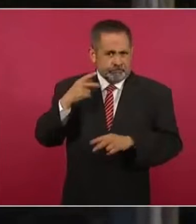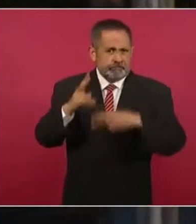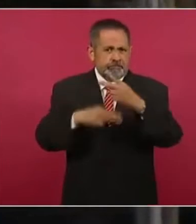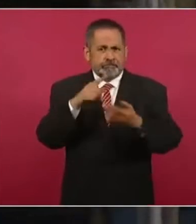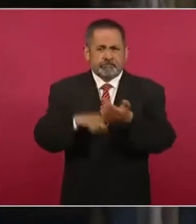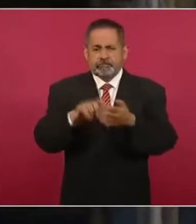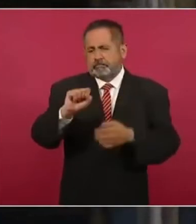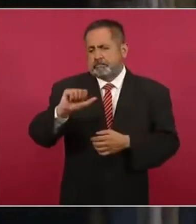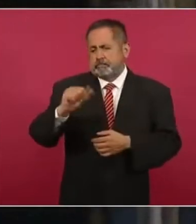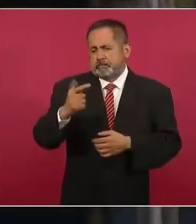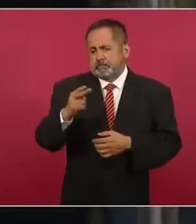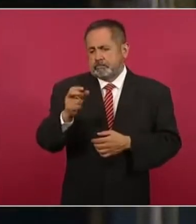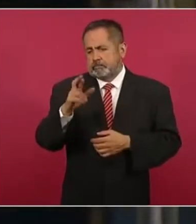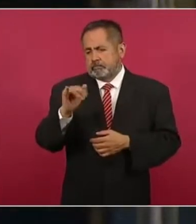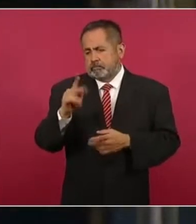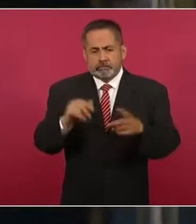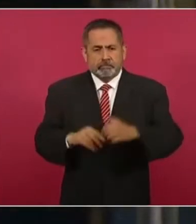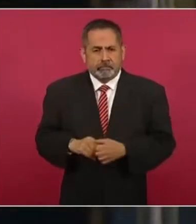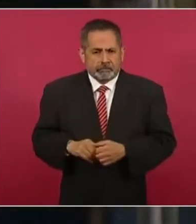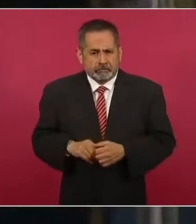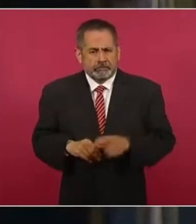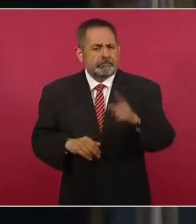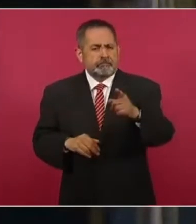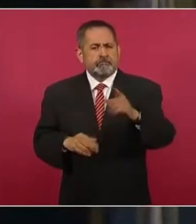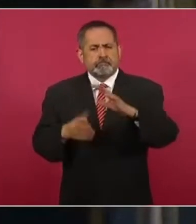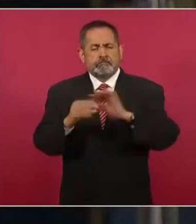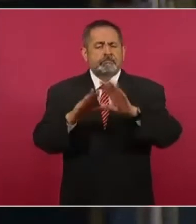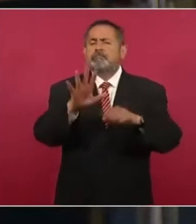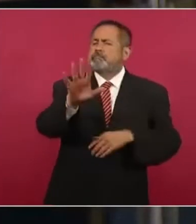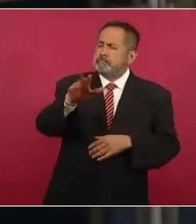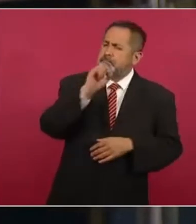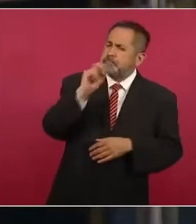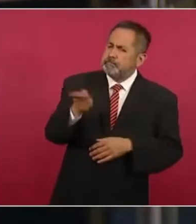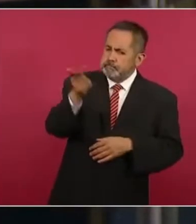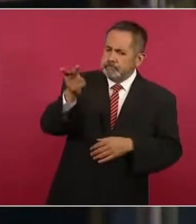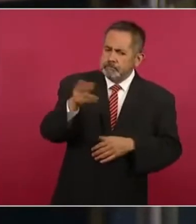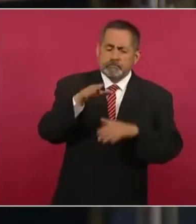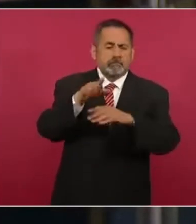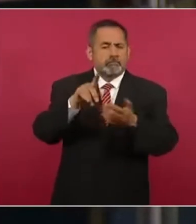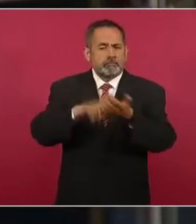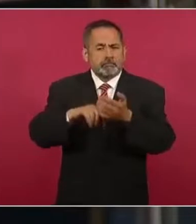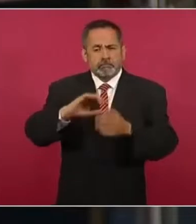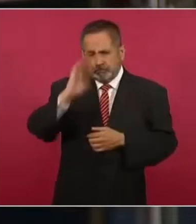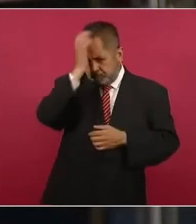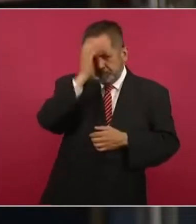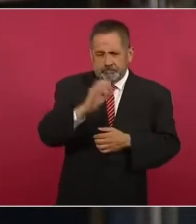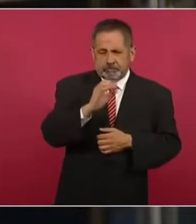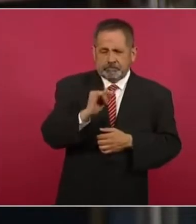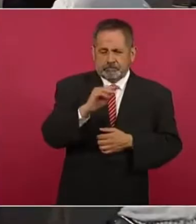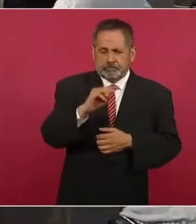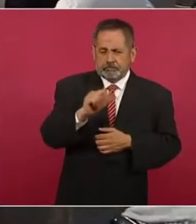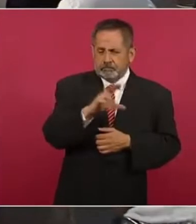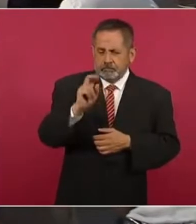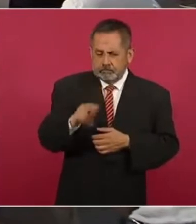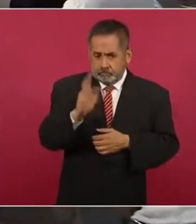ser en Zaguaripa la reunión. No, sí te lo aclaro. Y también preguntarle sobre lo del borrego cimarrón, si ya le contestaron los seris.